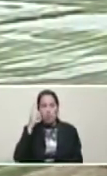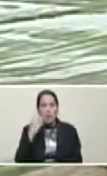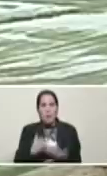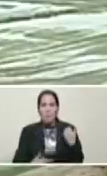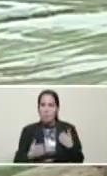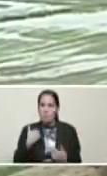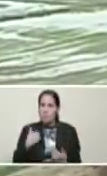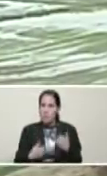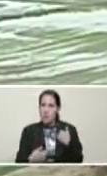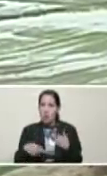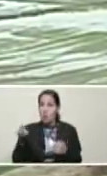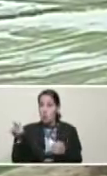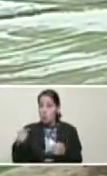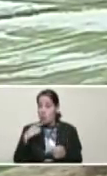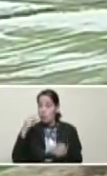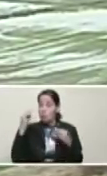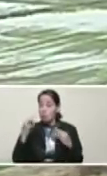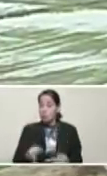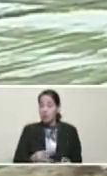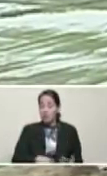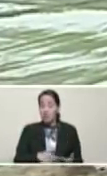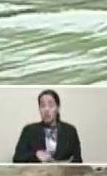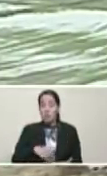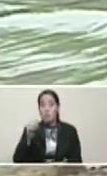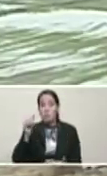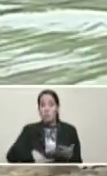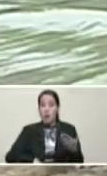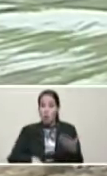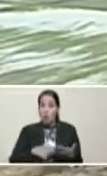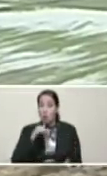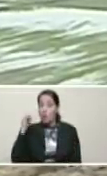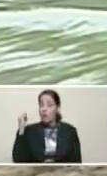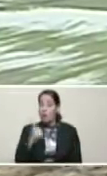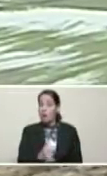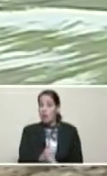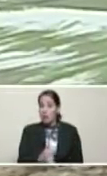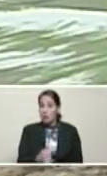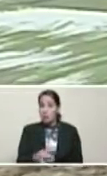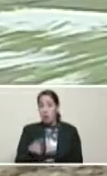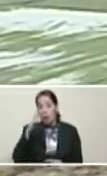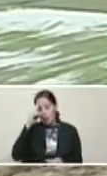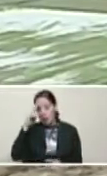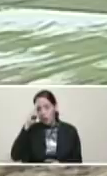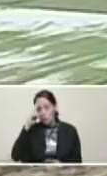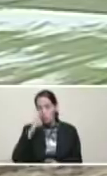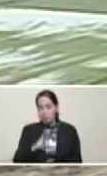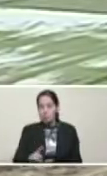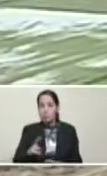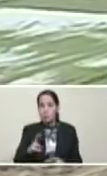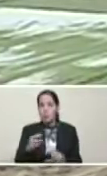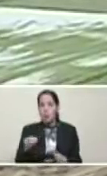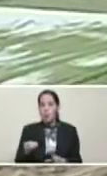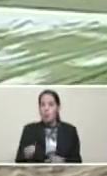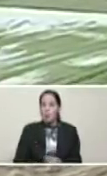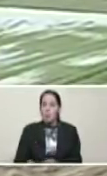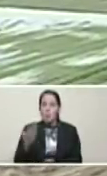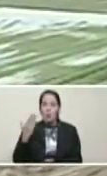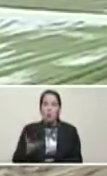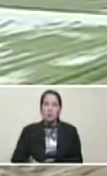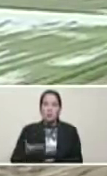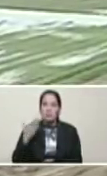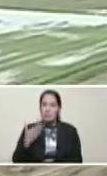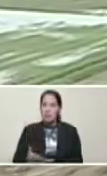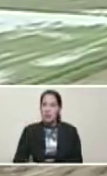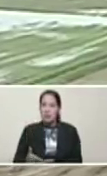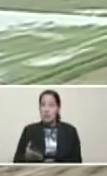reafirmaba con la firma de ese maravilloso decreto que reconoce rubros priorizado para poder